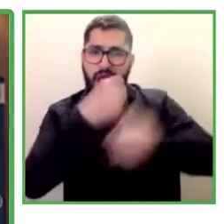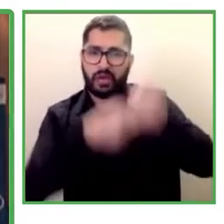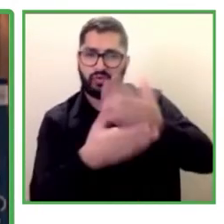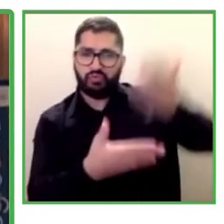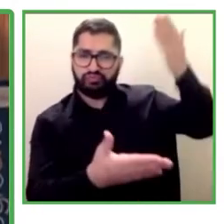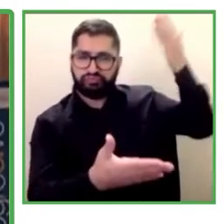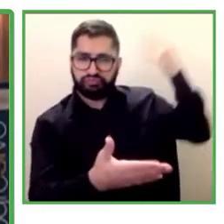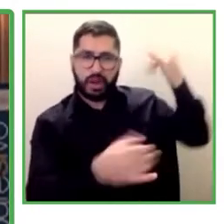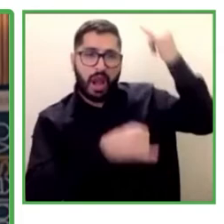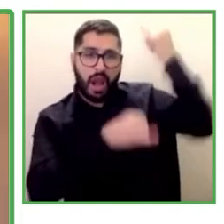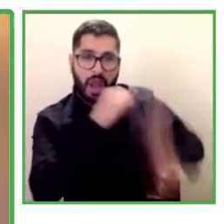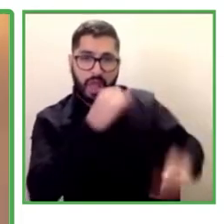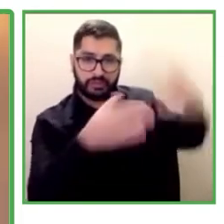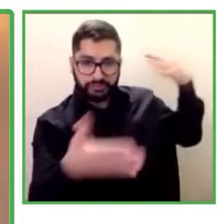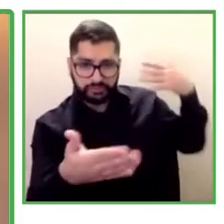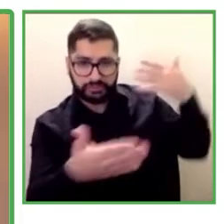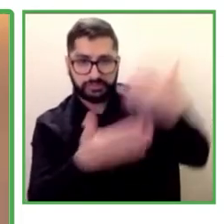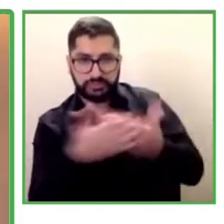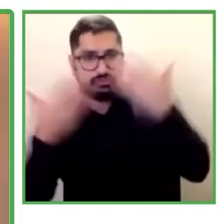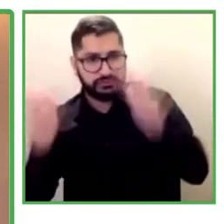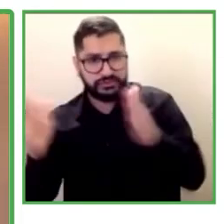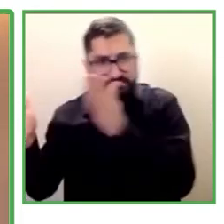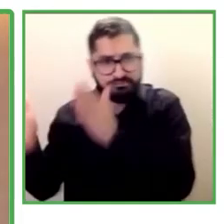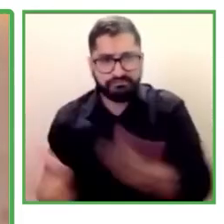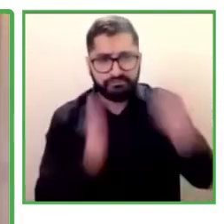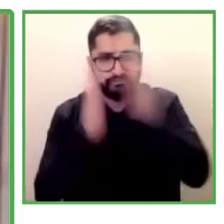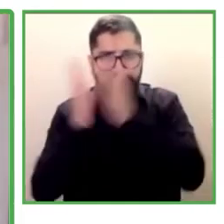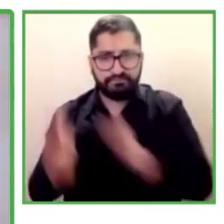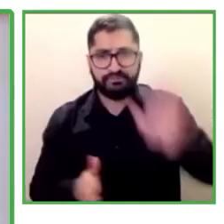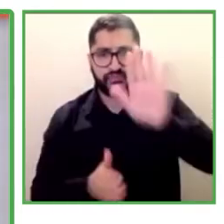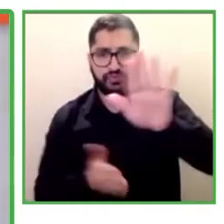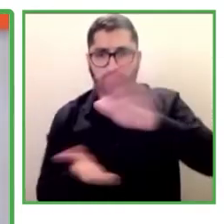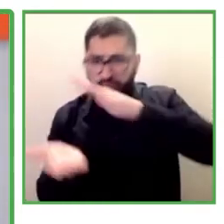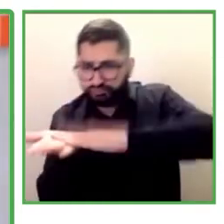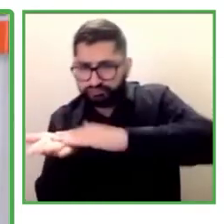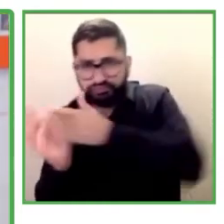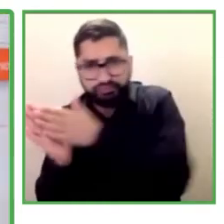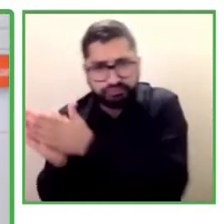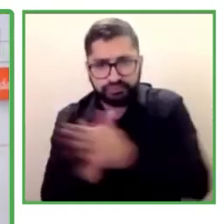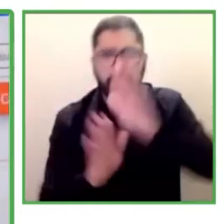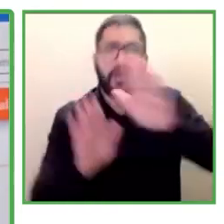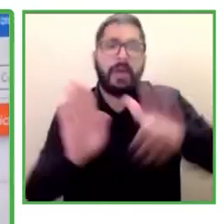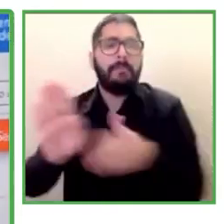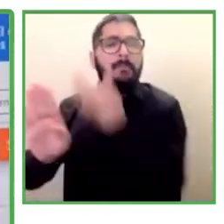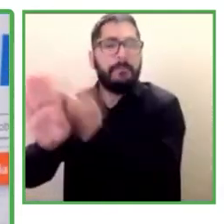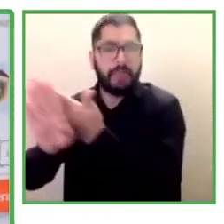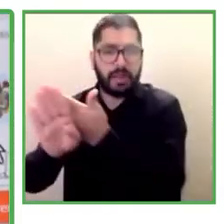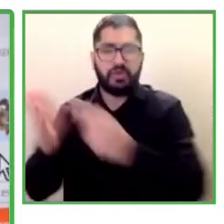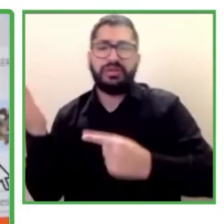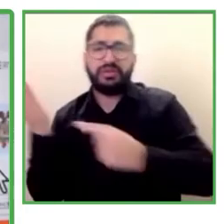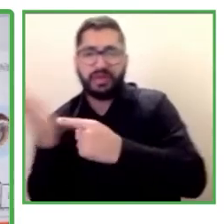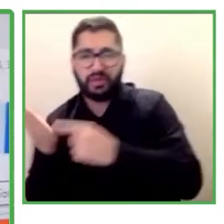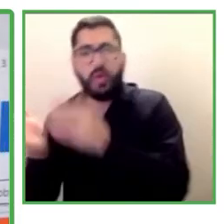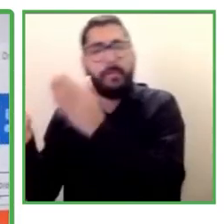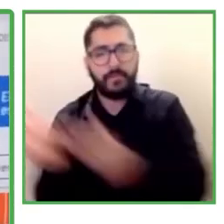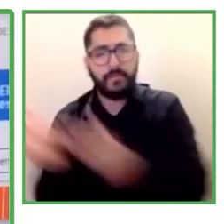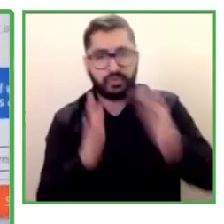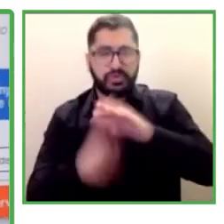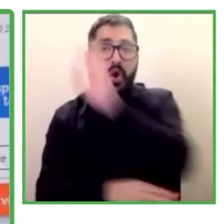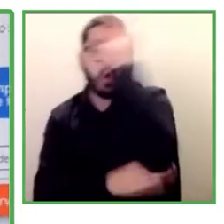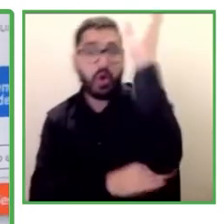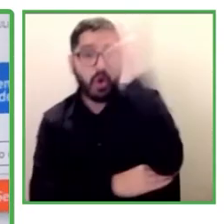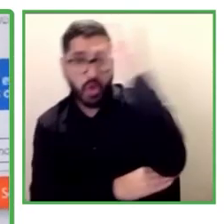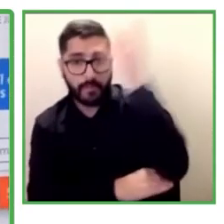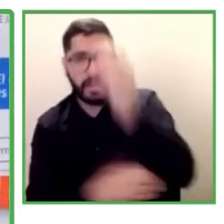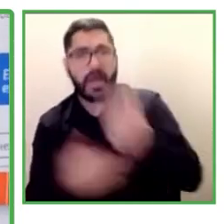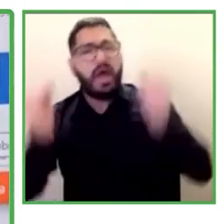referente técnico sobre la inclusión laboral de este grupo de la población en Colombia. Esto le ha permitido generar capacidades en entidades públicas